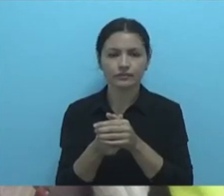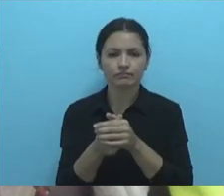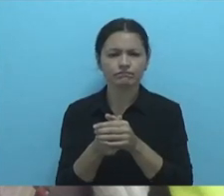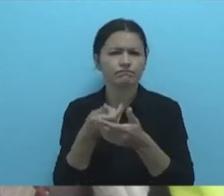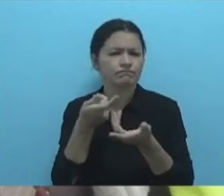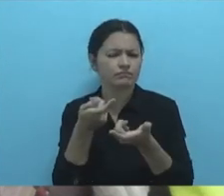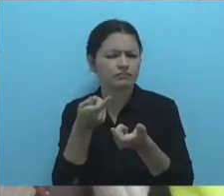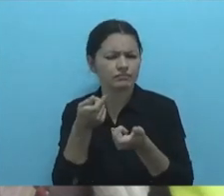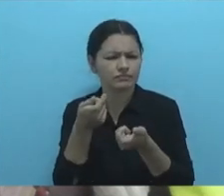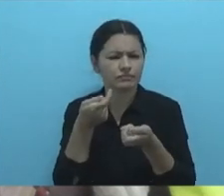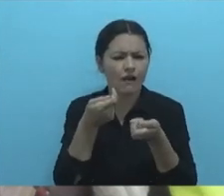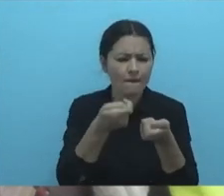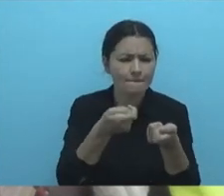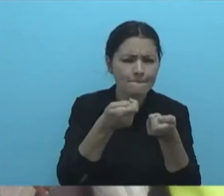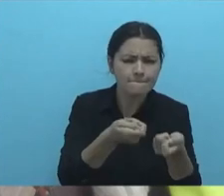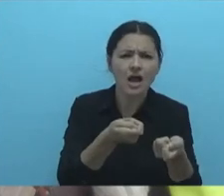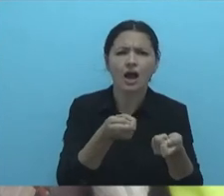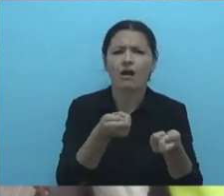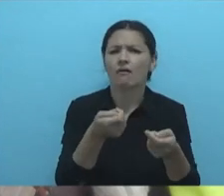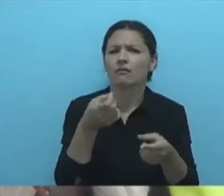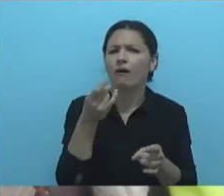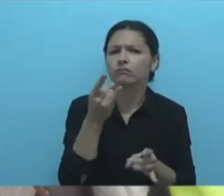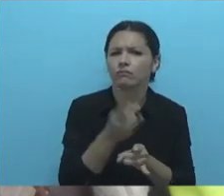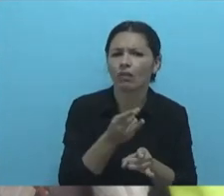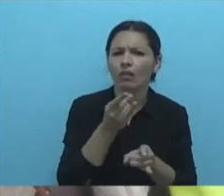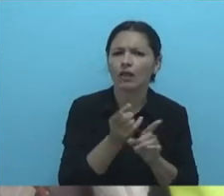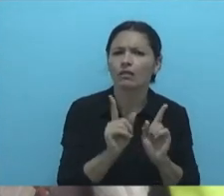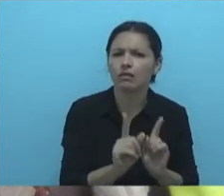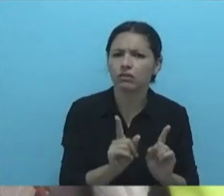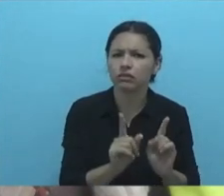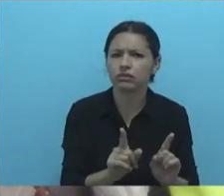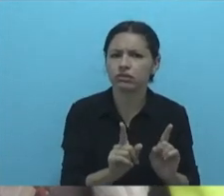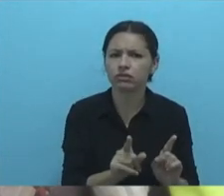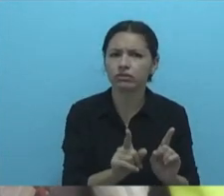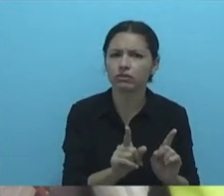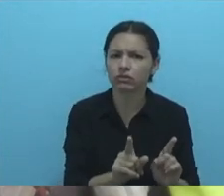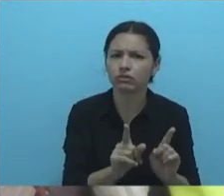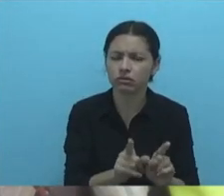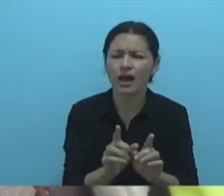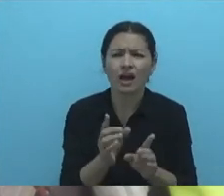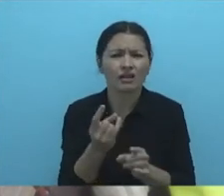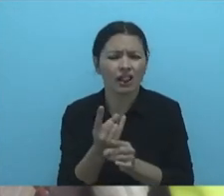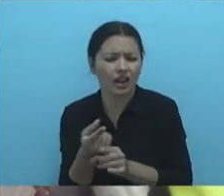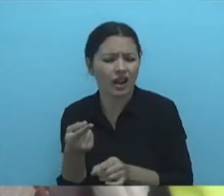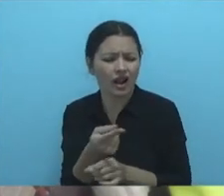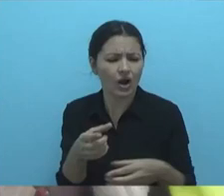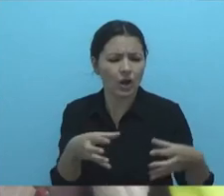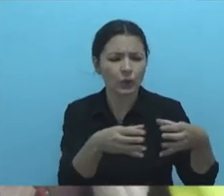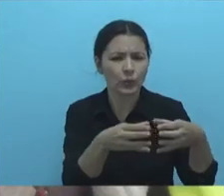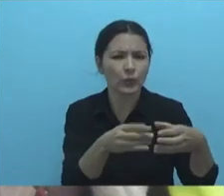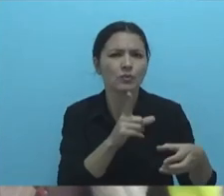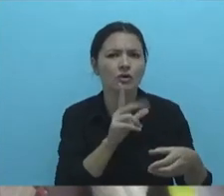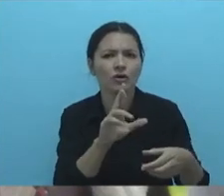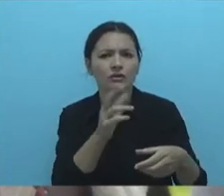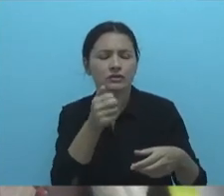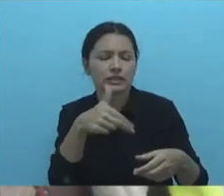persecuciones como si fueron sistemáticas porque fueron sistemáticas contra esta comunidad desde que